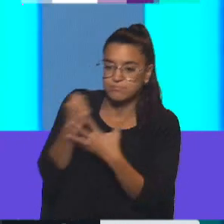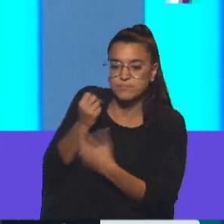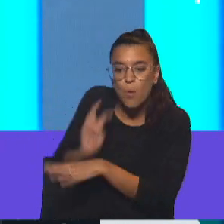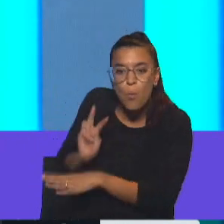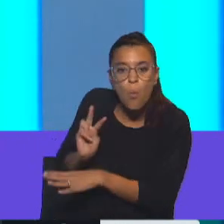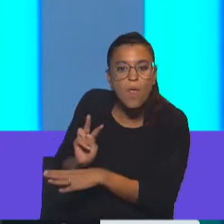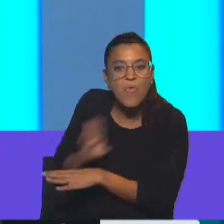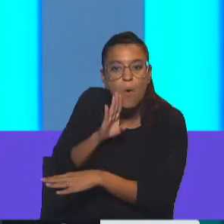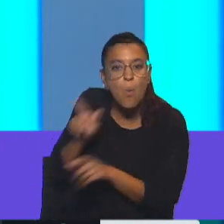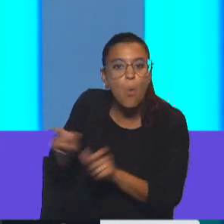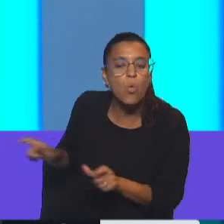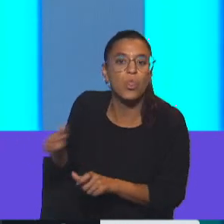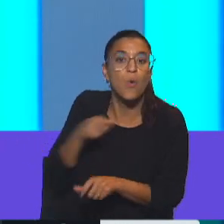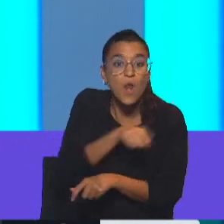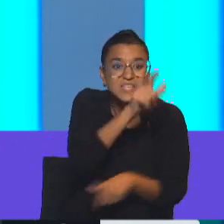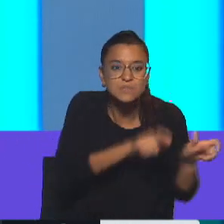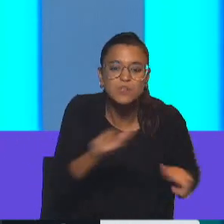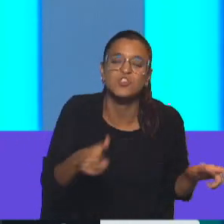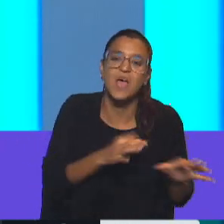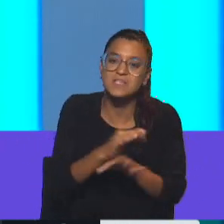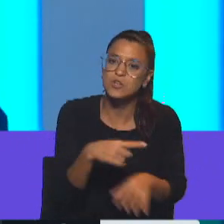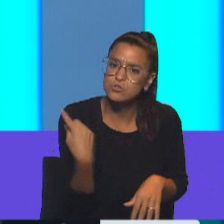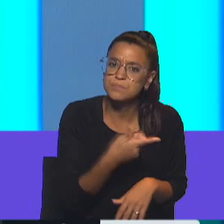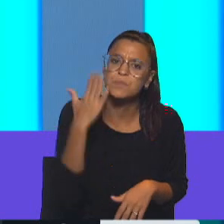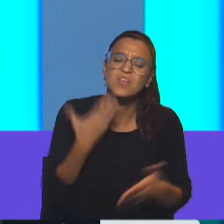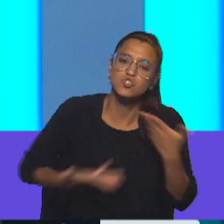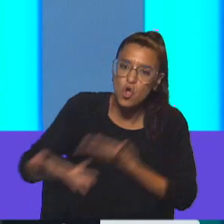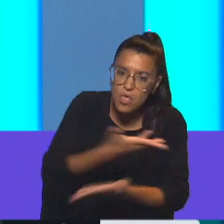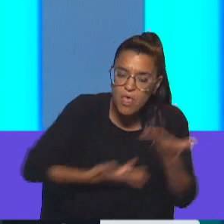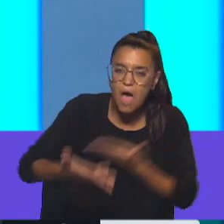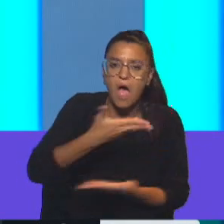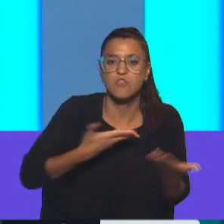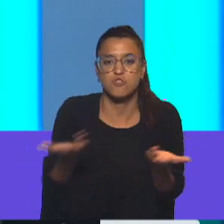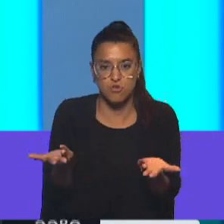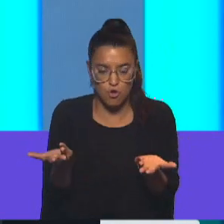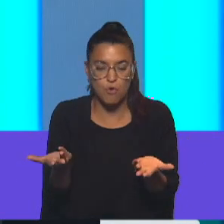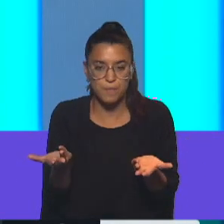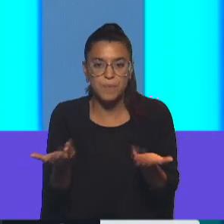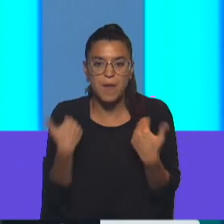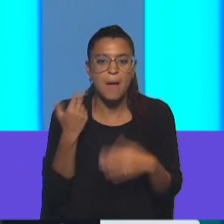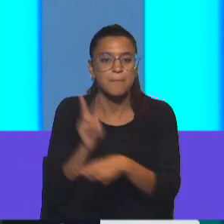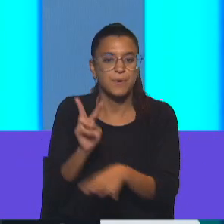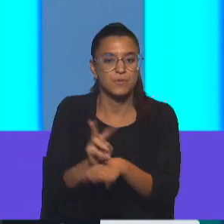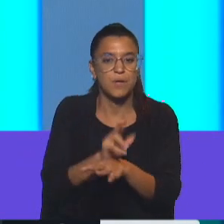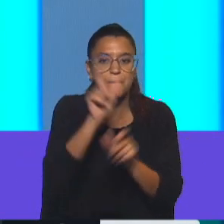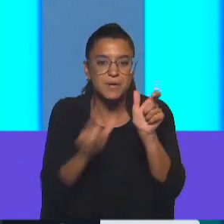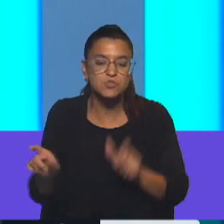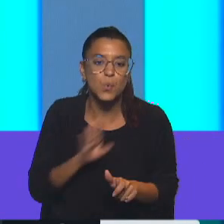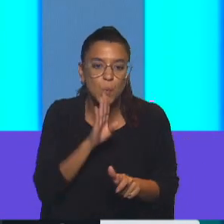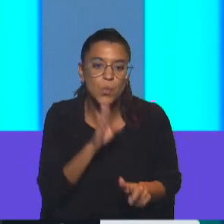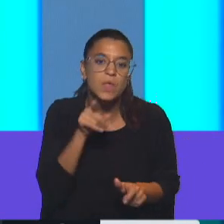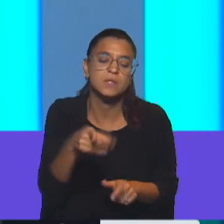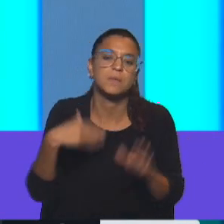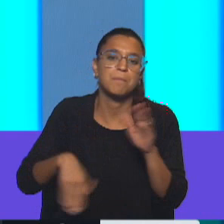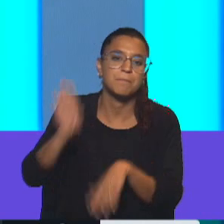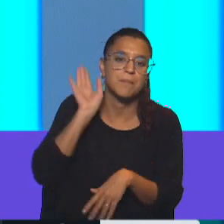nos enseñan a ser solidarios, nos enseñan a arriesgar sus vidas para proteger vidas judías. Esta es tal vez la